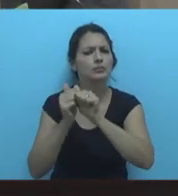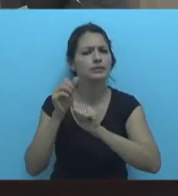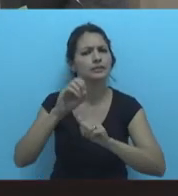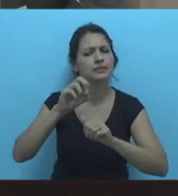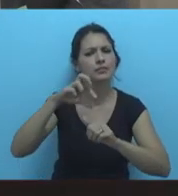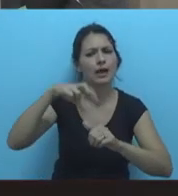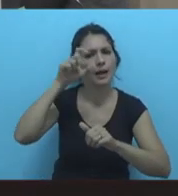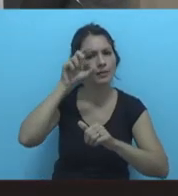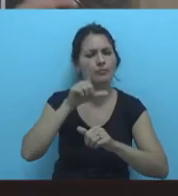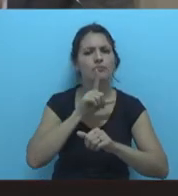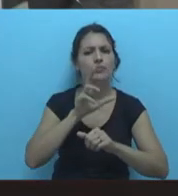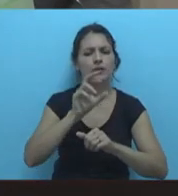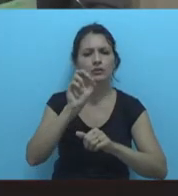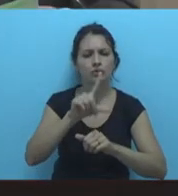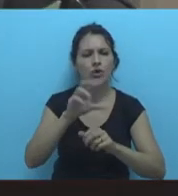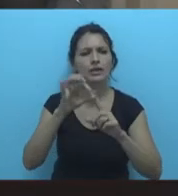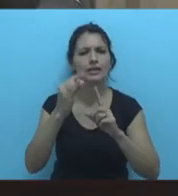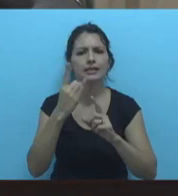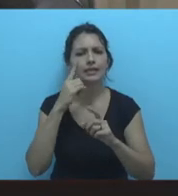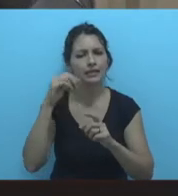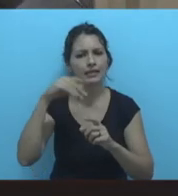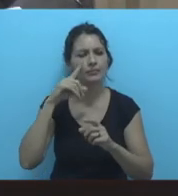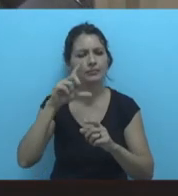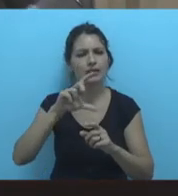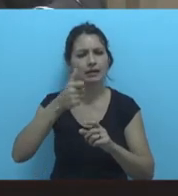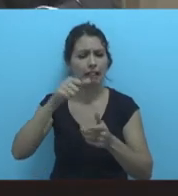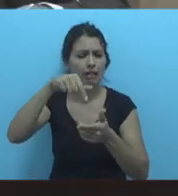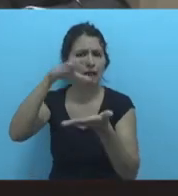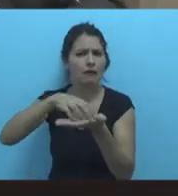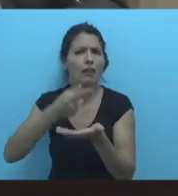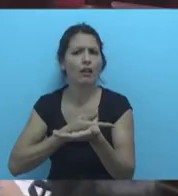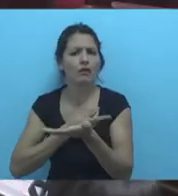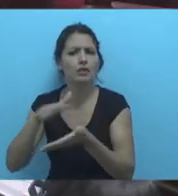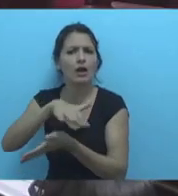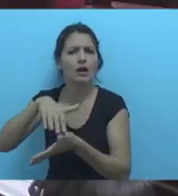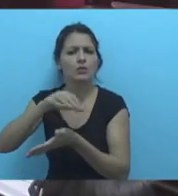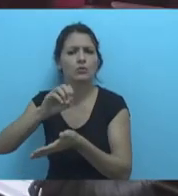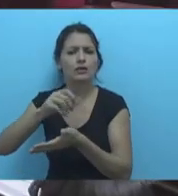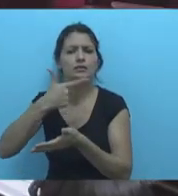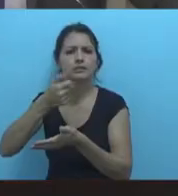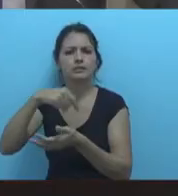Petrolquímica Bermúdez, departamento San Lorenzo. En consideración el proyecto. Aprobado.